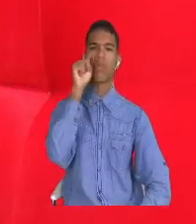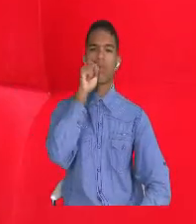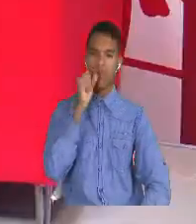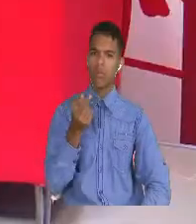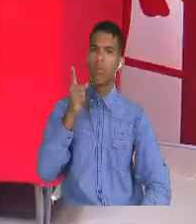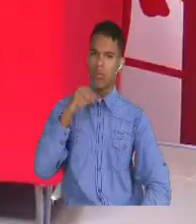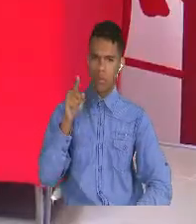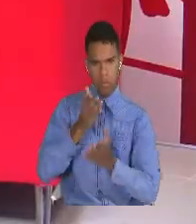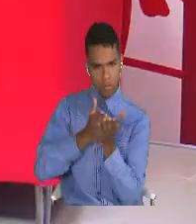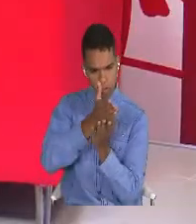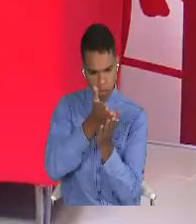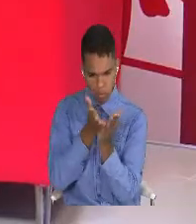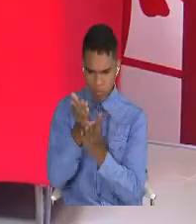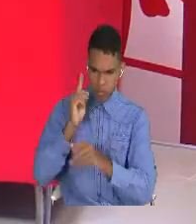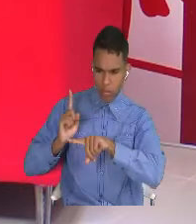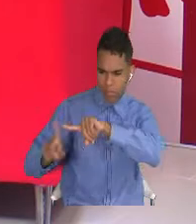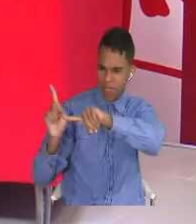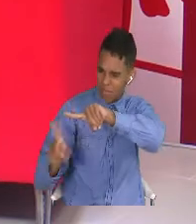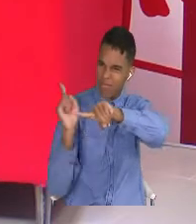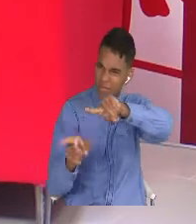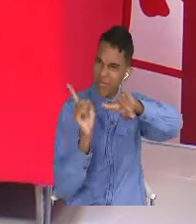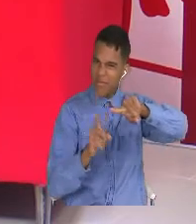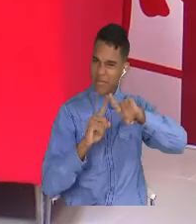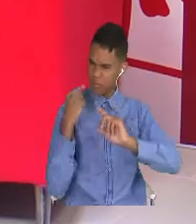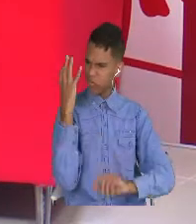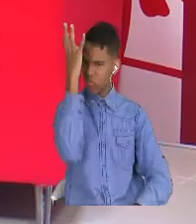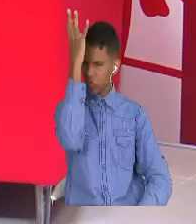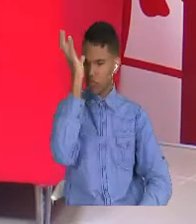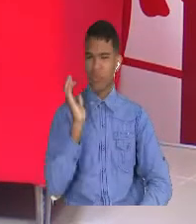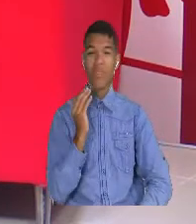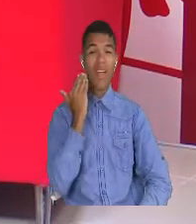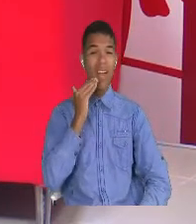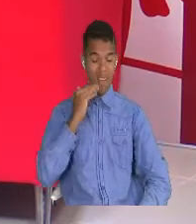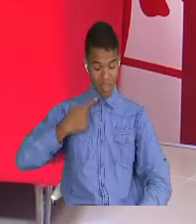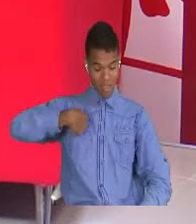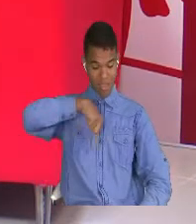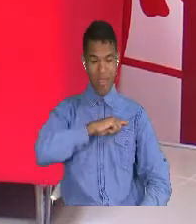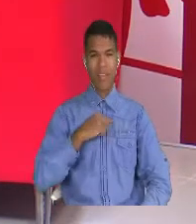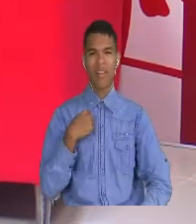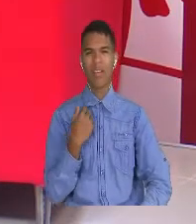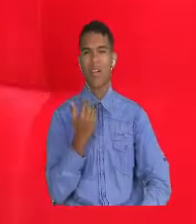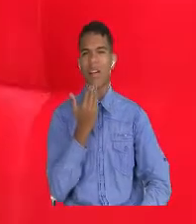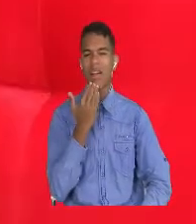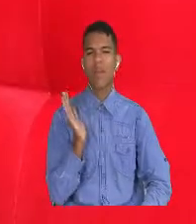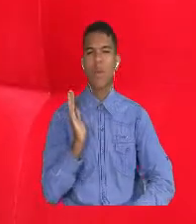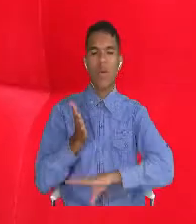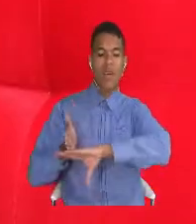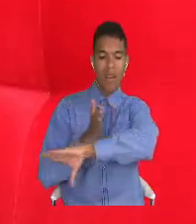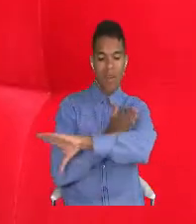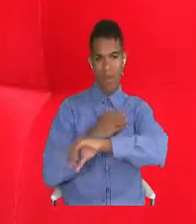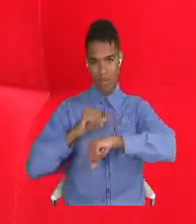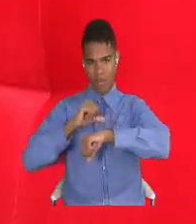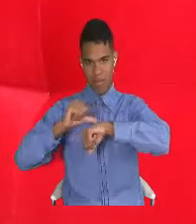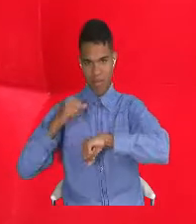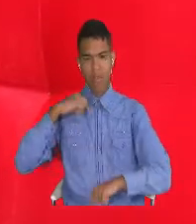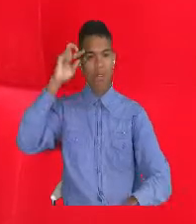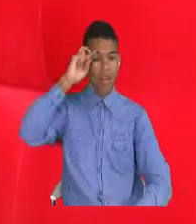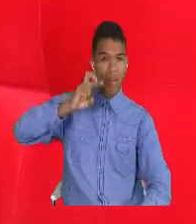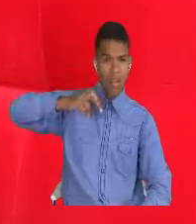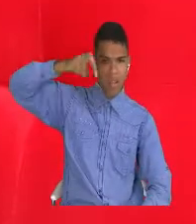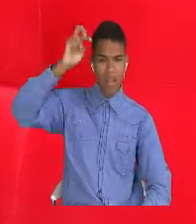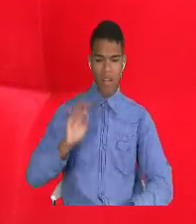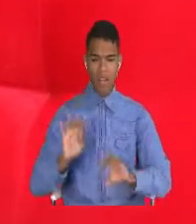para hacer dichos procedimientos. Nosotras, por ejemplo, en la estética manejamos lo que es los posoperatorios. Somos unos profesionales en manejar un